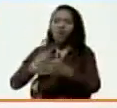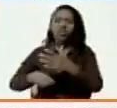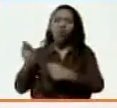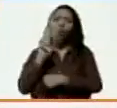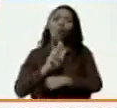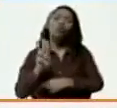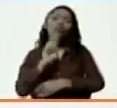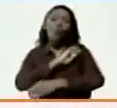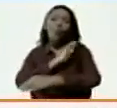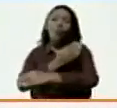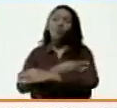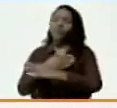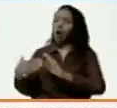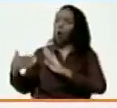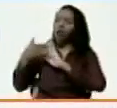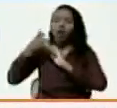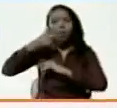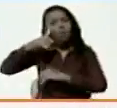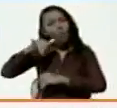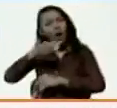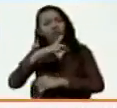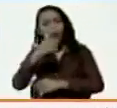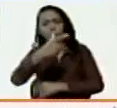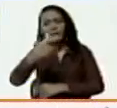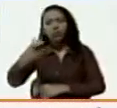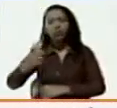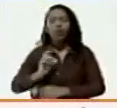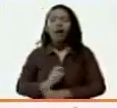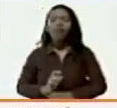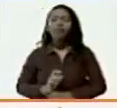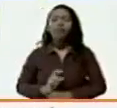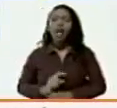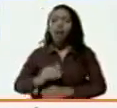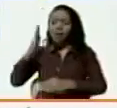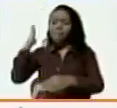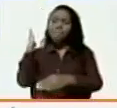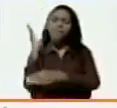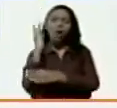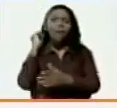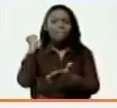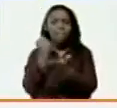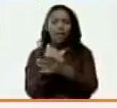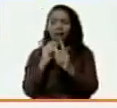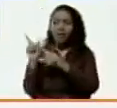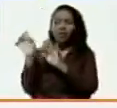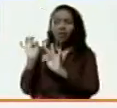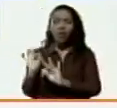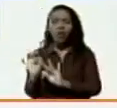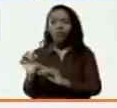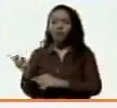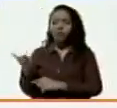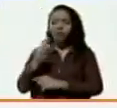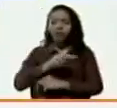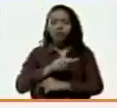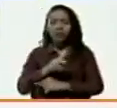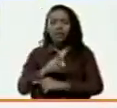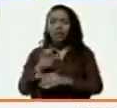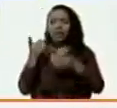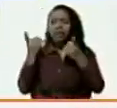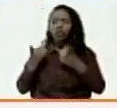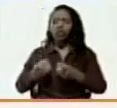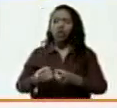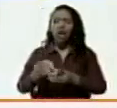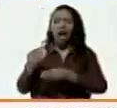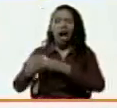de la fuerza contra poblaciones civiles las sanciones matan en ese sentido las medidas coercitivas unilaterales se